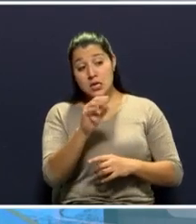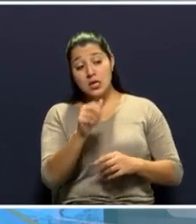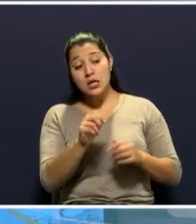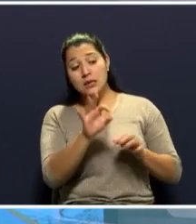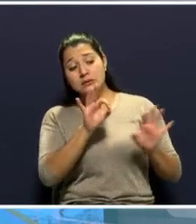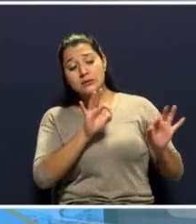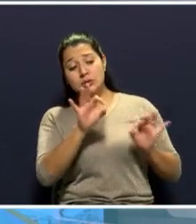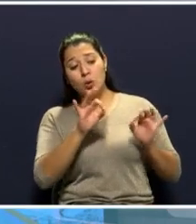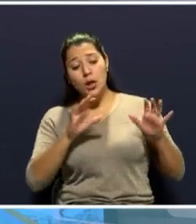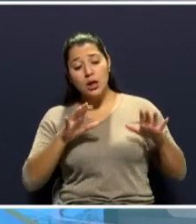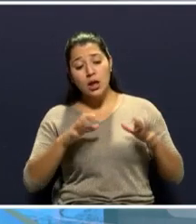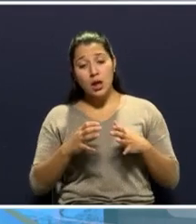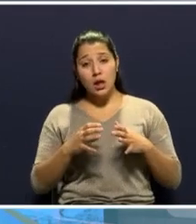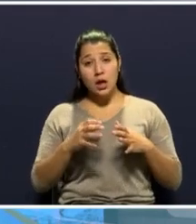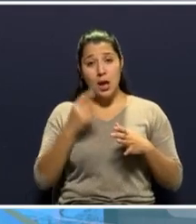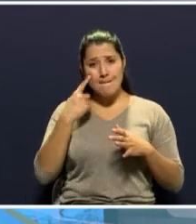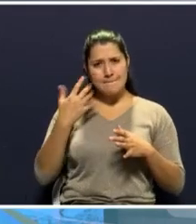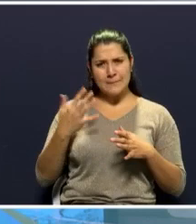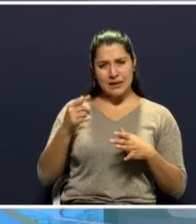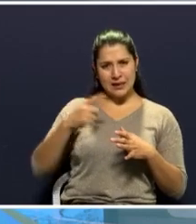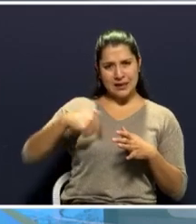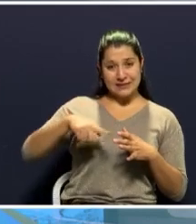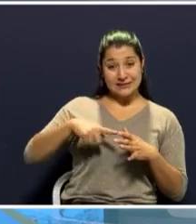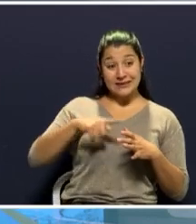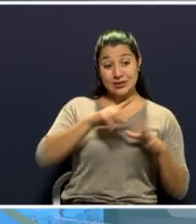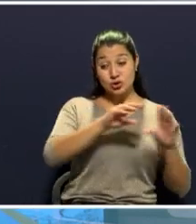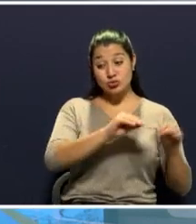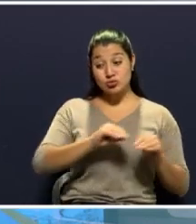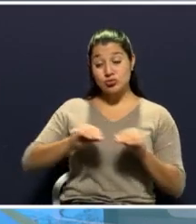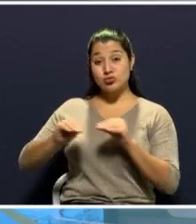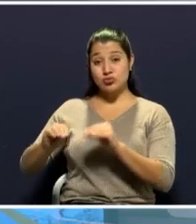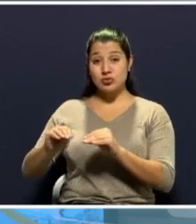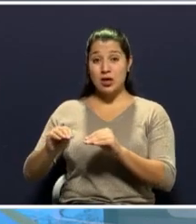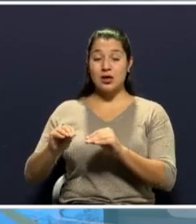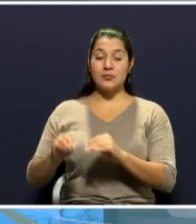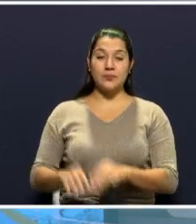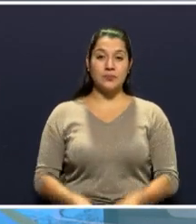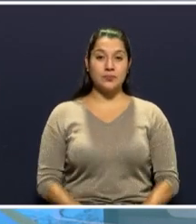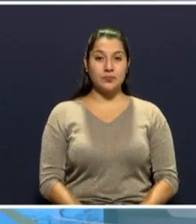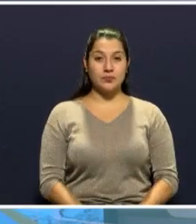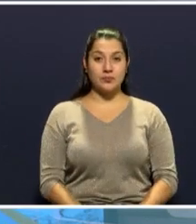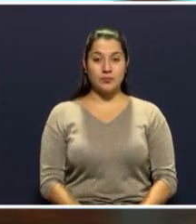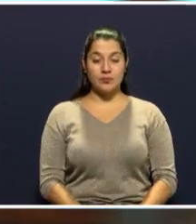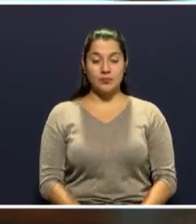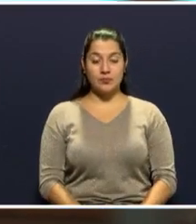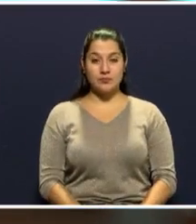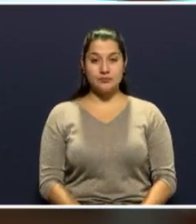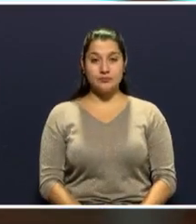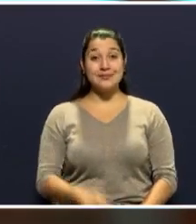de los juzgados de ejecución de la pena de trasladarlos a ese sistema.